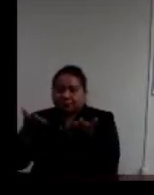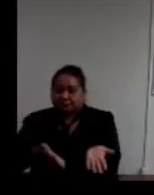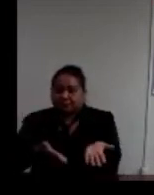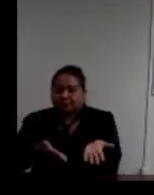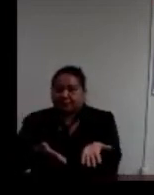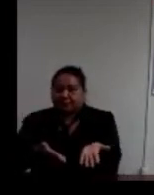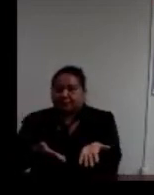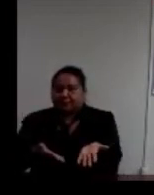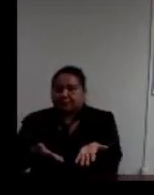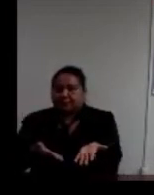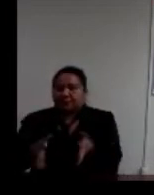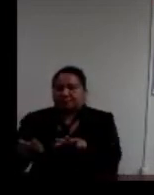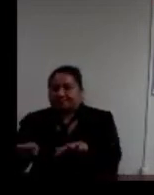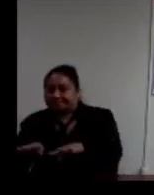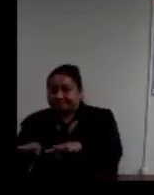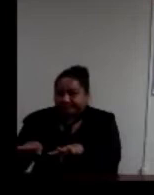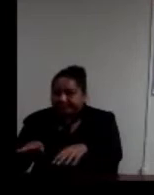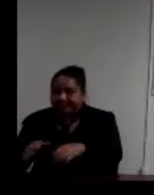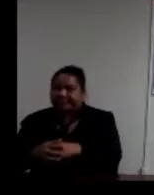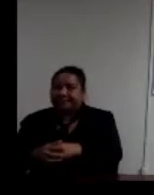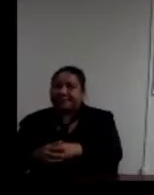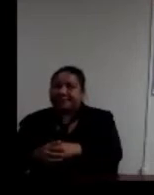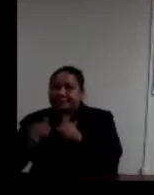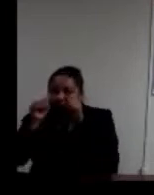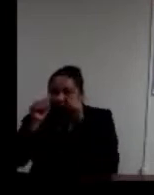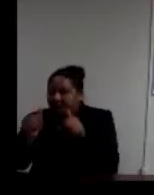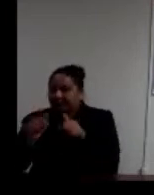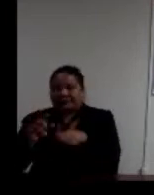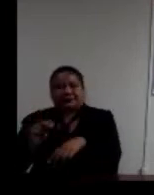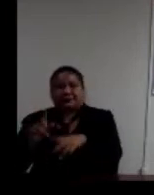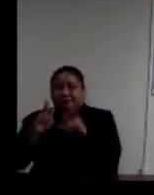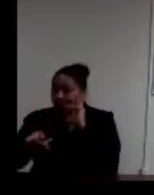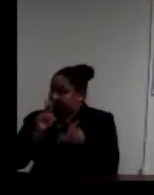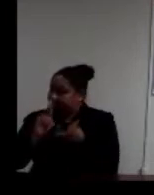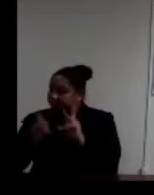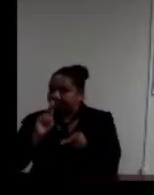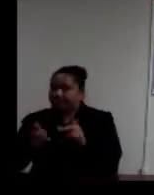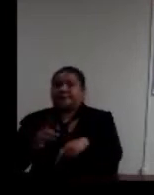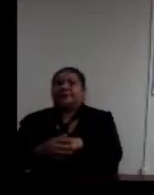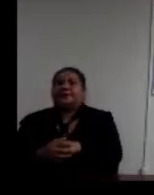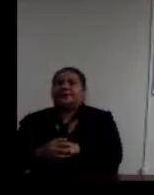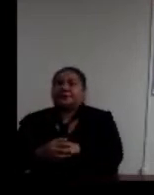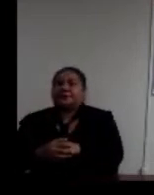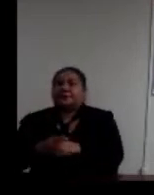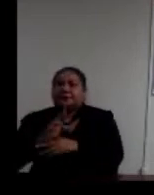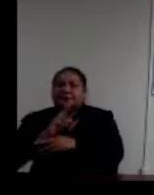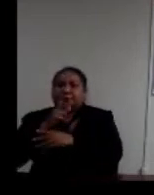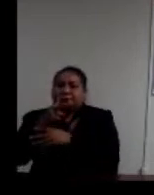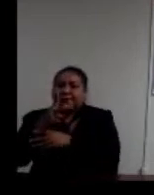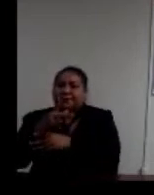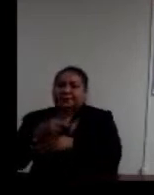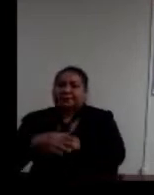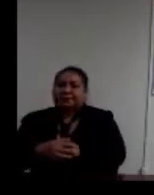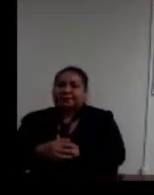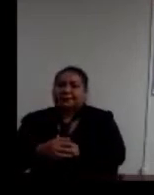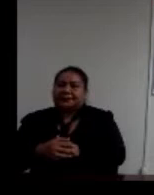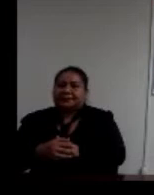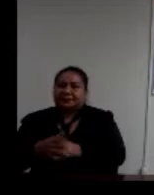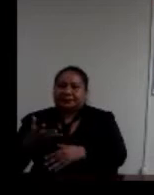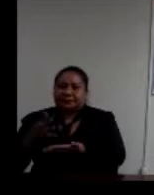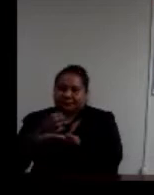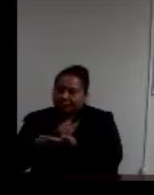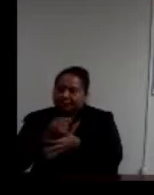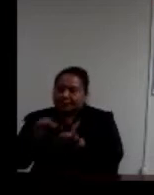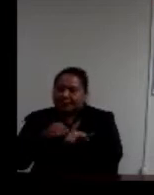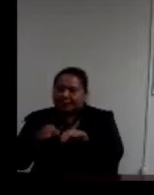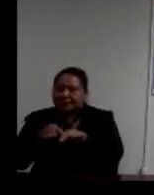así, muy inquieto, muy inatento, muy platicadores, y a lo mejor algunos sí con ganas de trabajar, pero